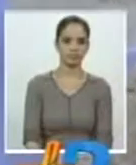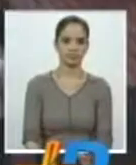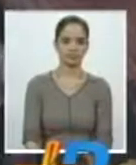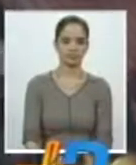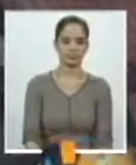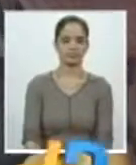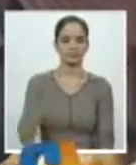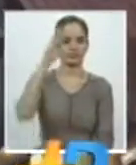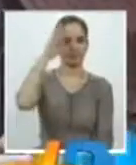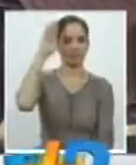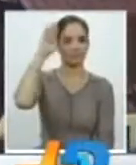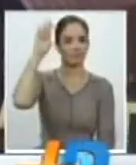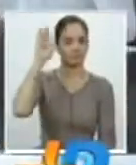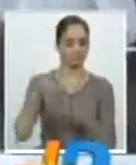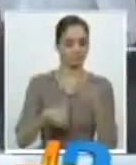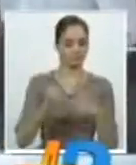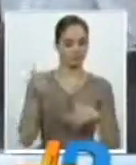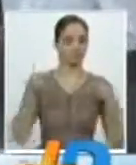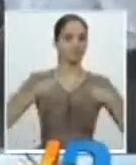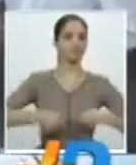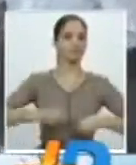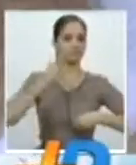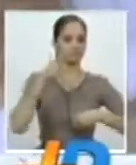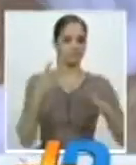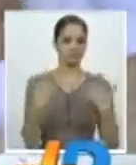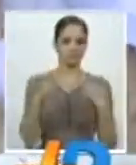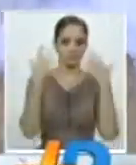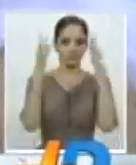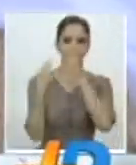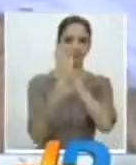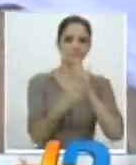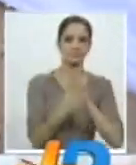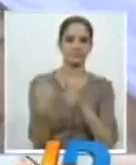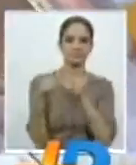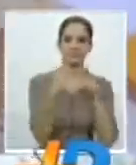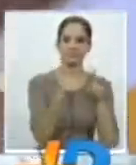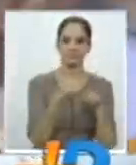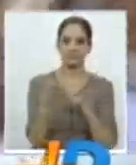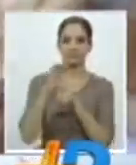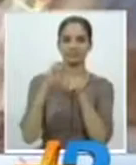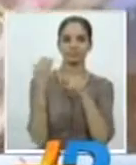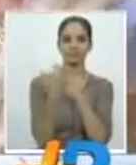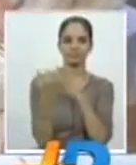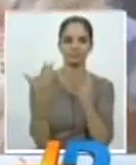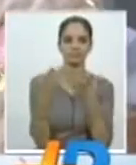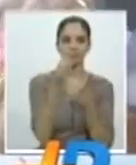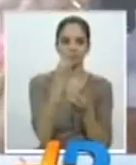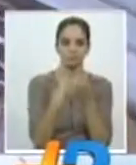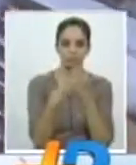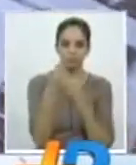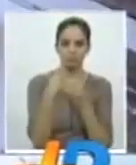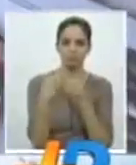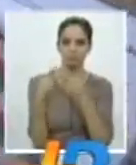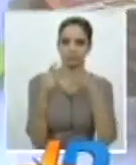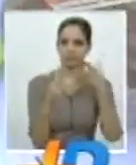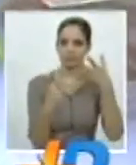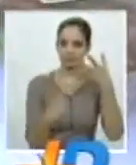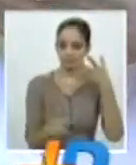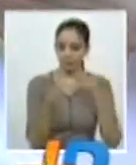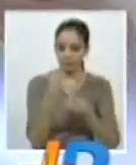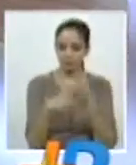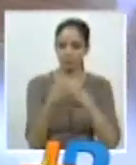El Cerrito se viste de fiesta al recibir las diferentes regiones y les muestra su cultura a través de la gastronomía con el tradicional mecato.